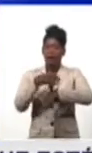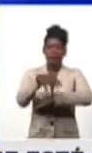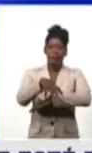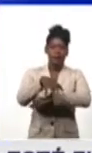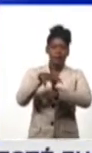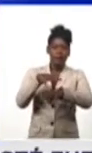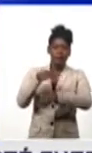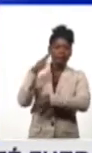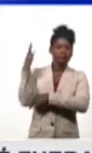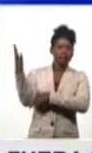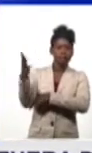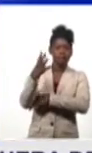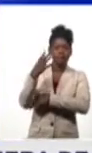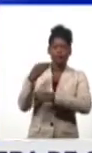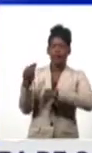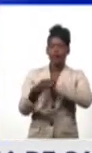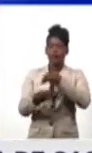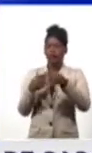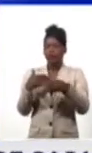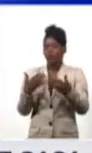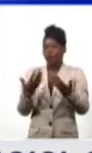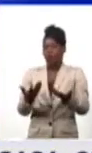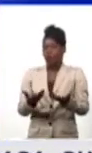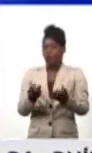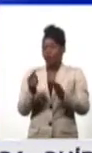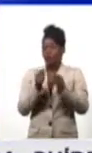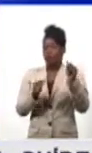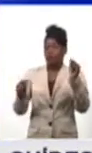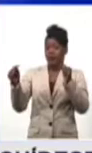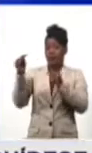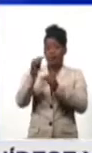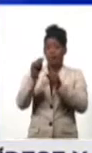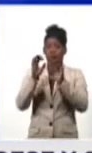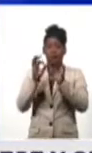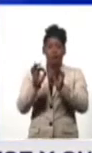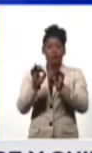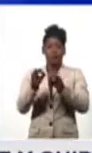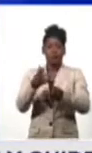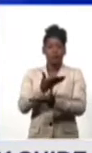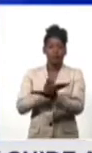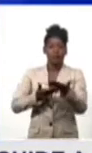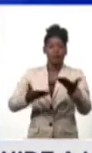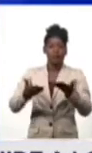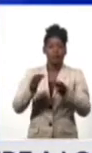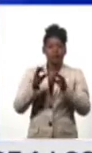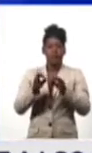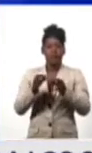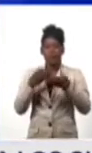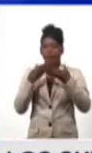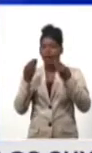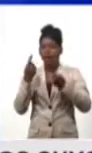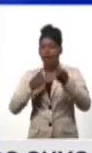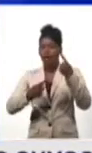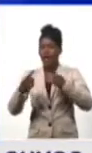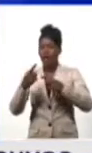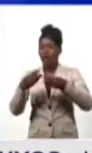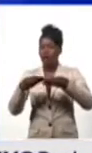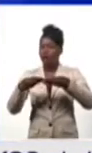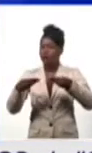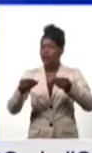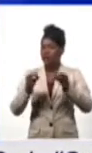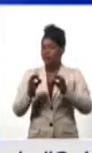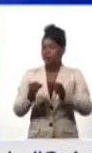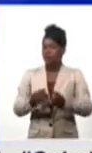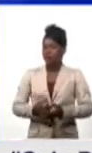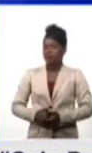en sentido general. ¿Cuáles son las principales causas de la diversidad? De la pérdida. De la pérdida de diversidad, exacto.